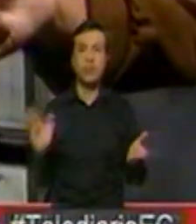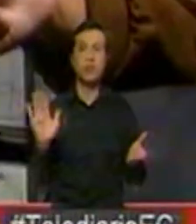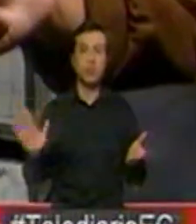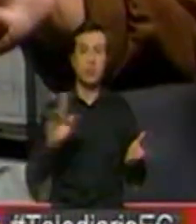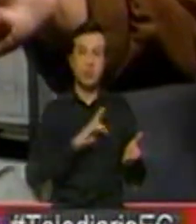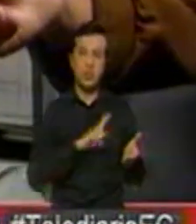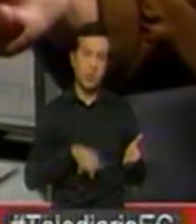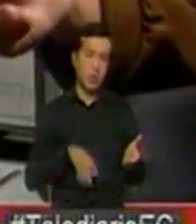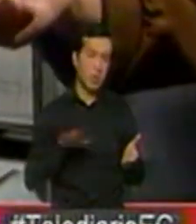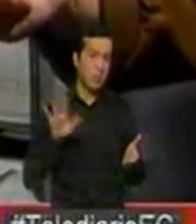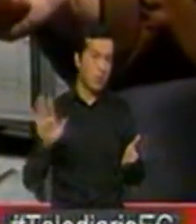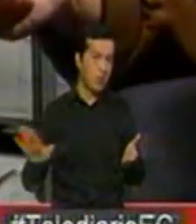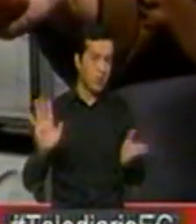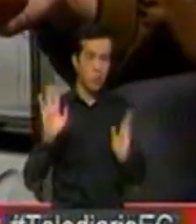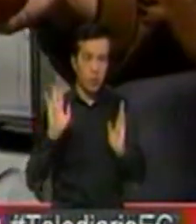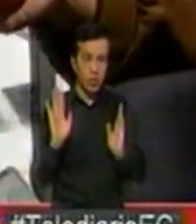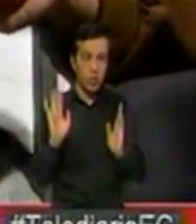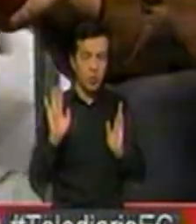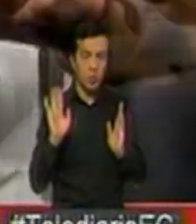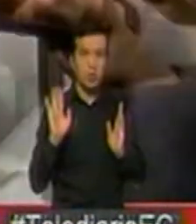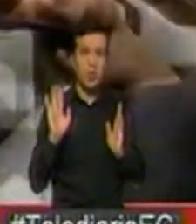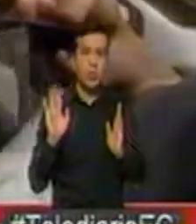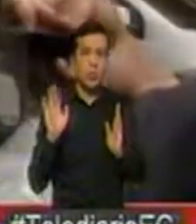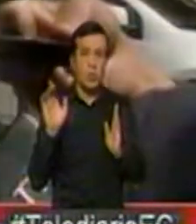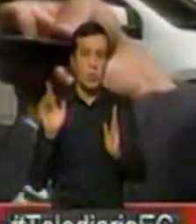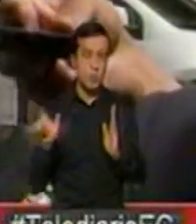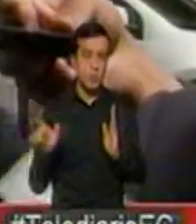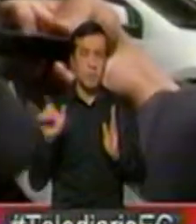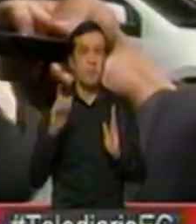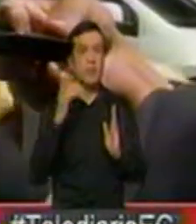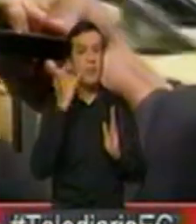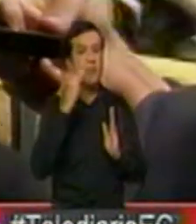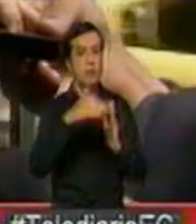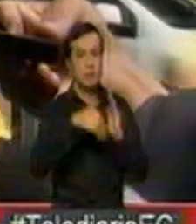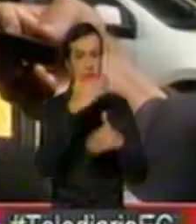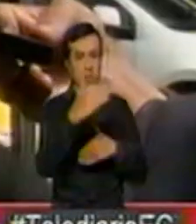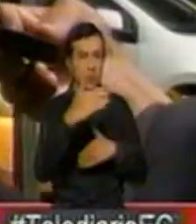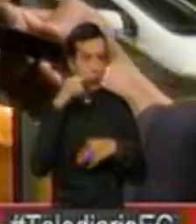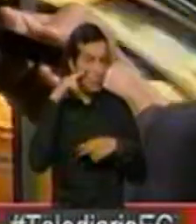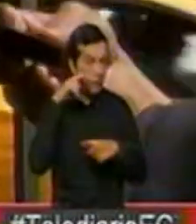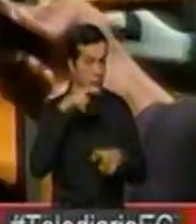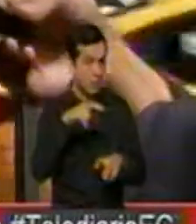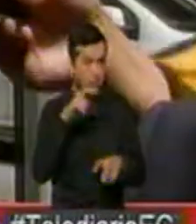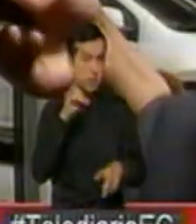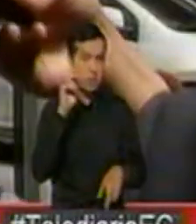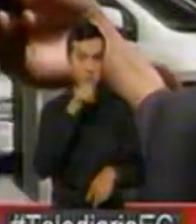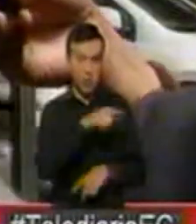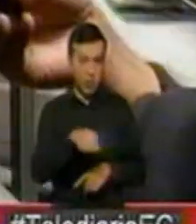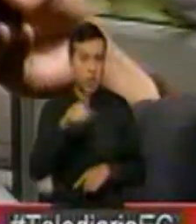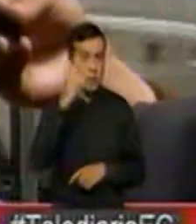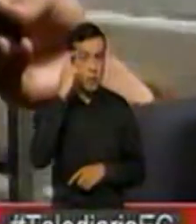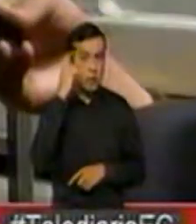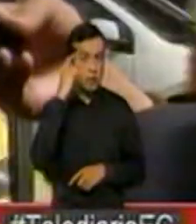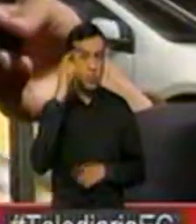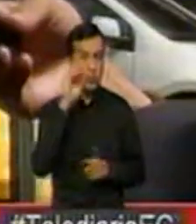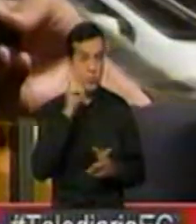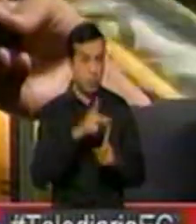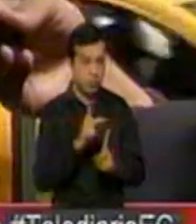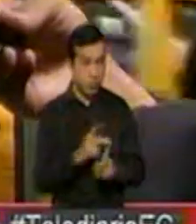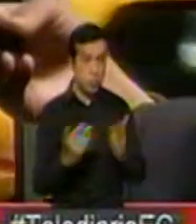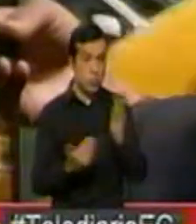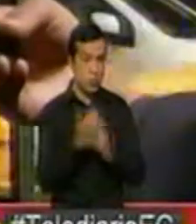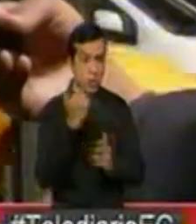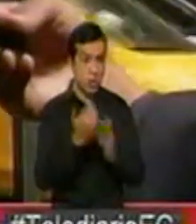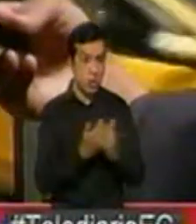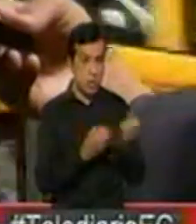temas didácticos, personales. ¿De los días que quedan por extraer la información a su criterio, si tiene información relevante o nueva que se pueda